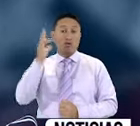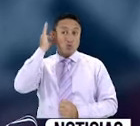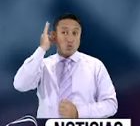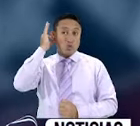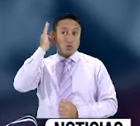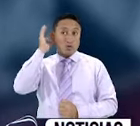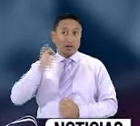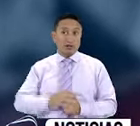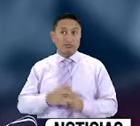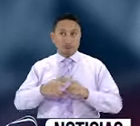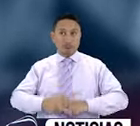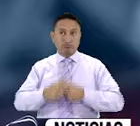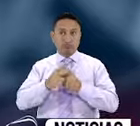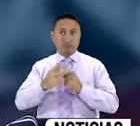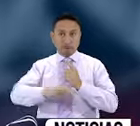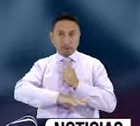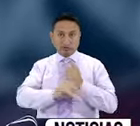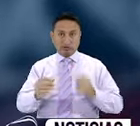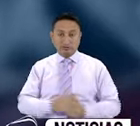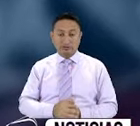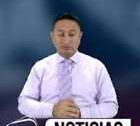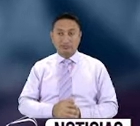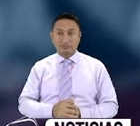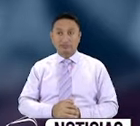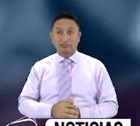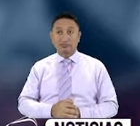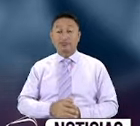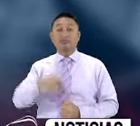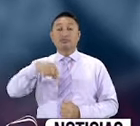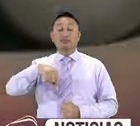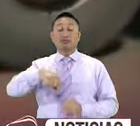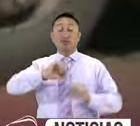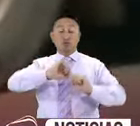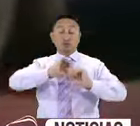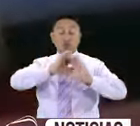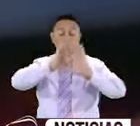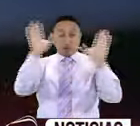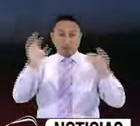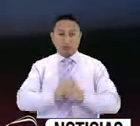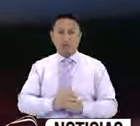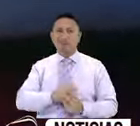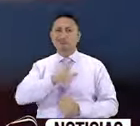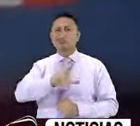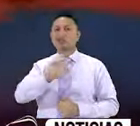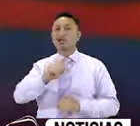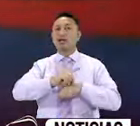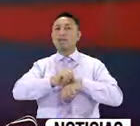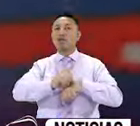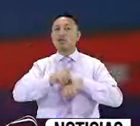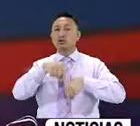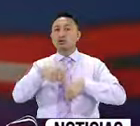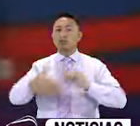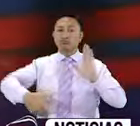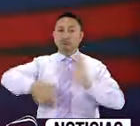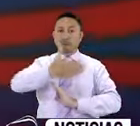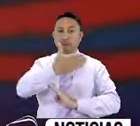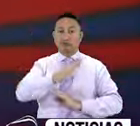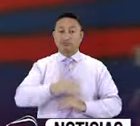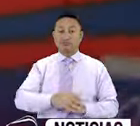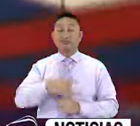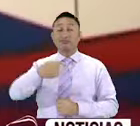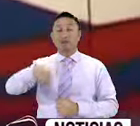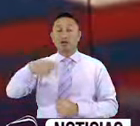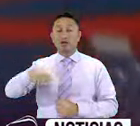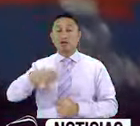del violento robo cuando aún no llegaba el nuevo día. Luego de unos 30 minutos de haber salido de la terminal de Quitumbe, empezó la